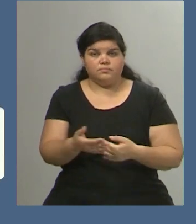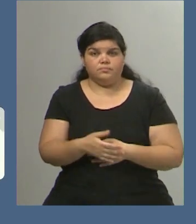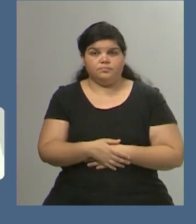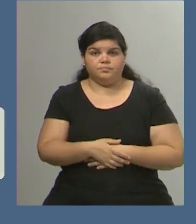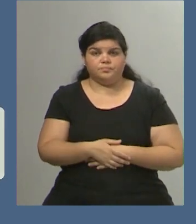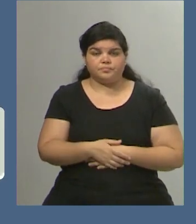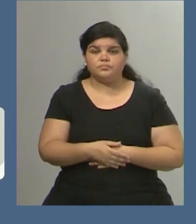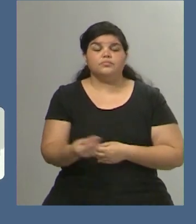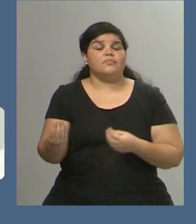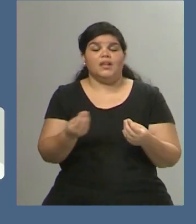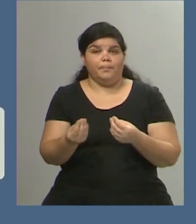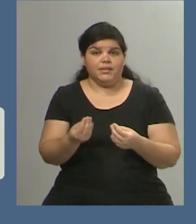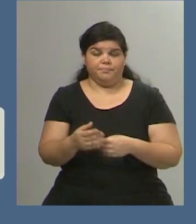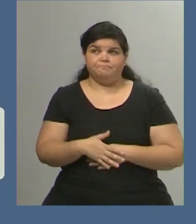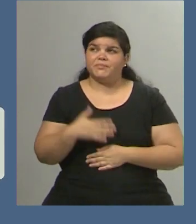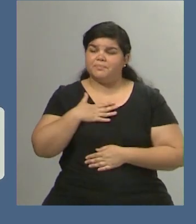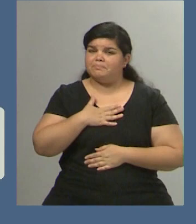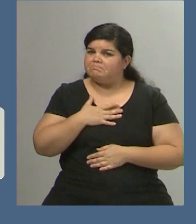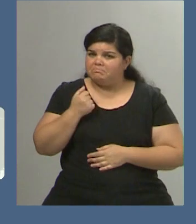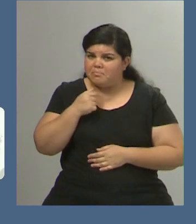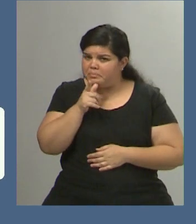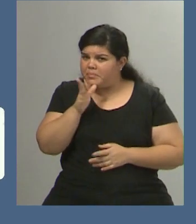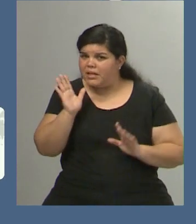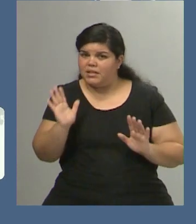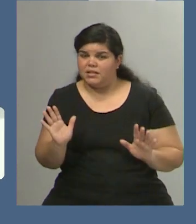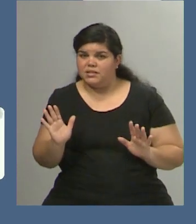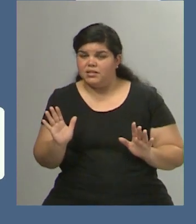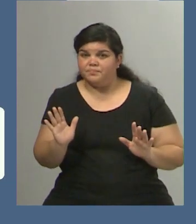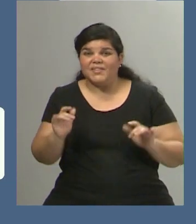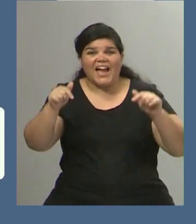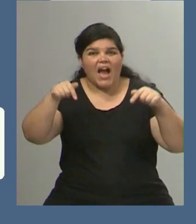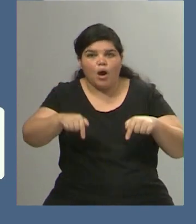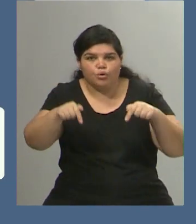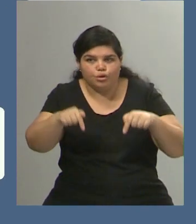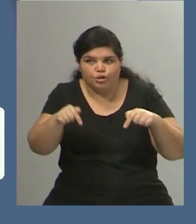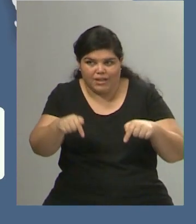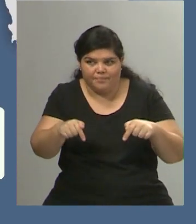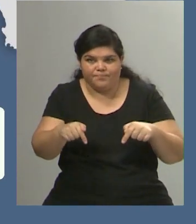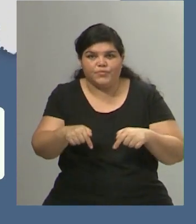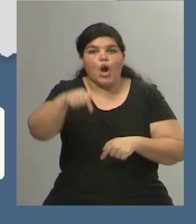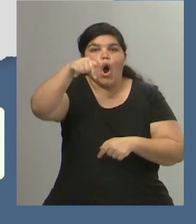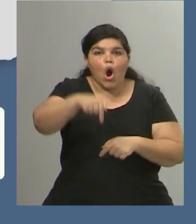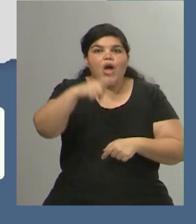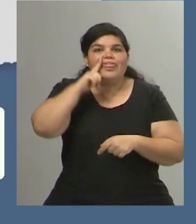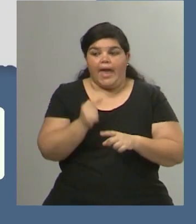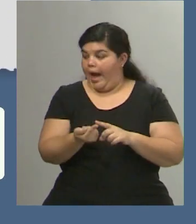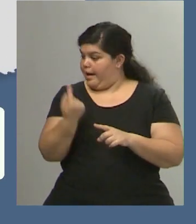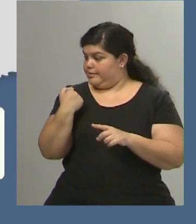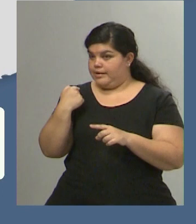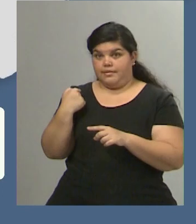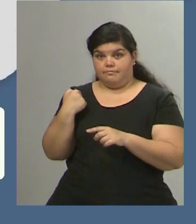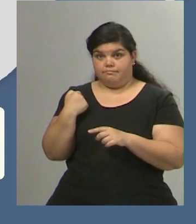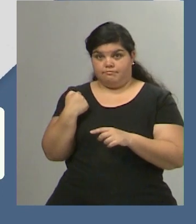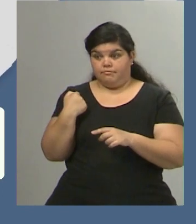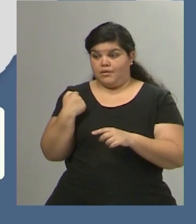me da la impresión que a la luz de lo que está pasando en este momento, me estoy refiriendo a hoy y ayer, en el